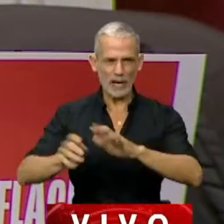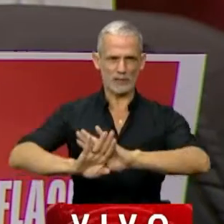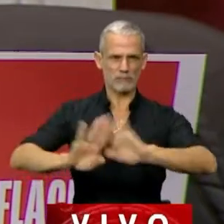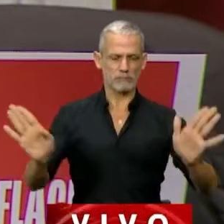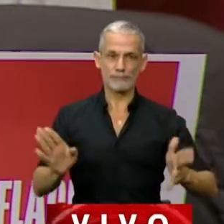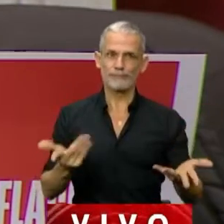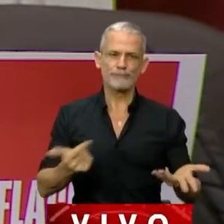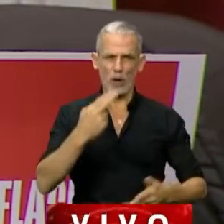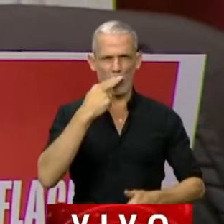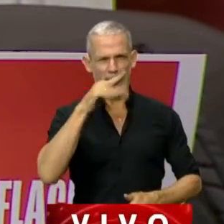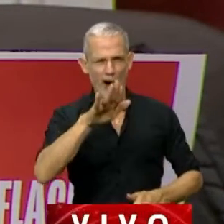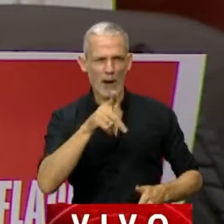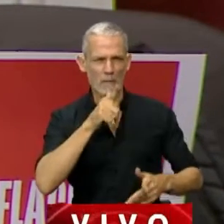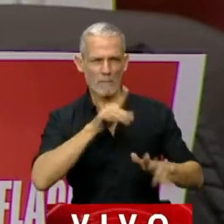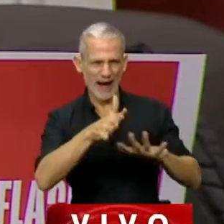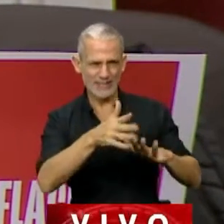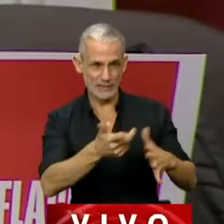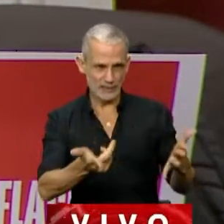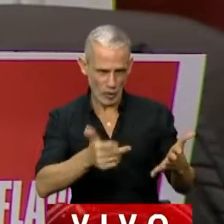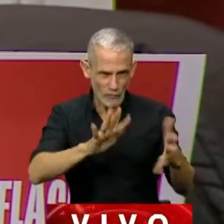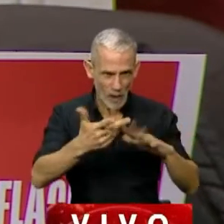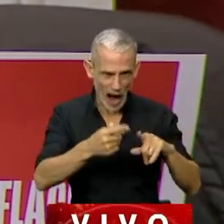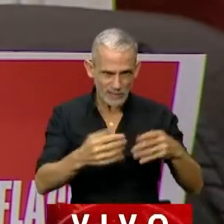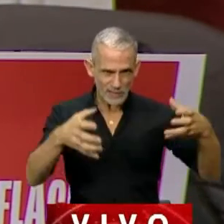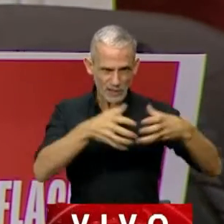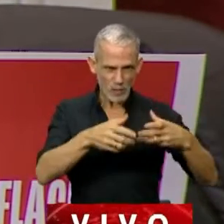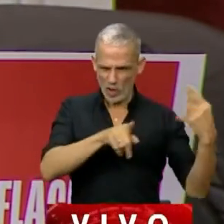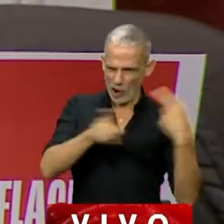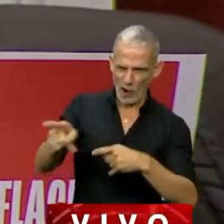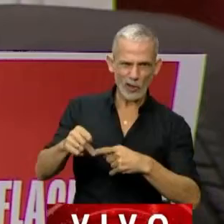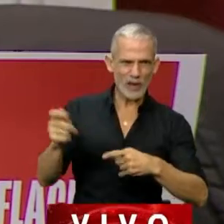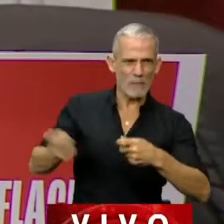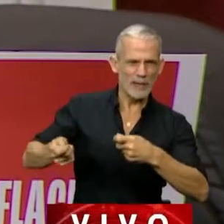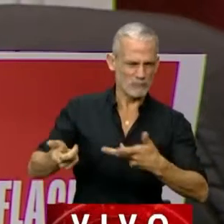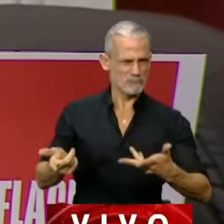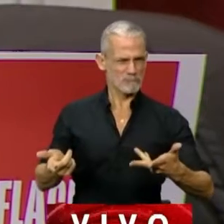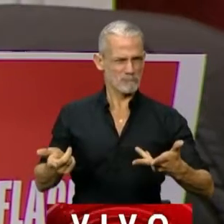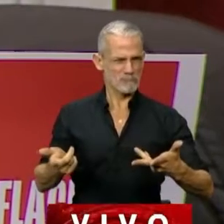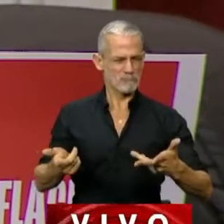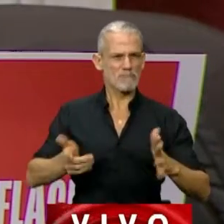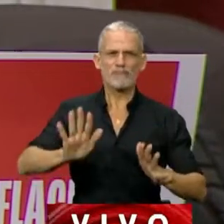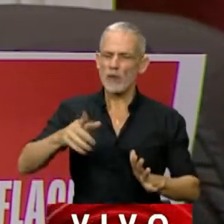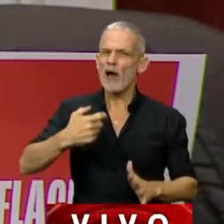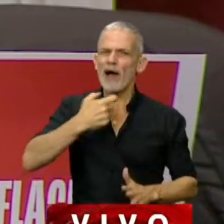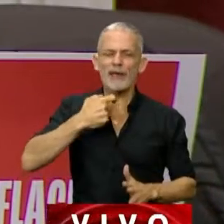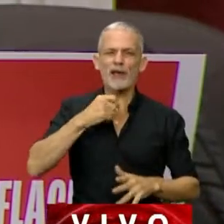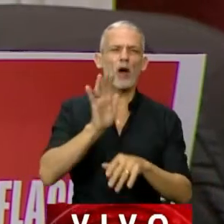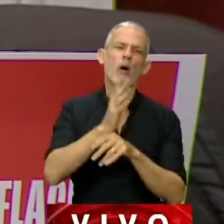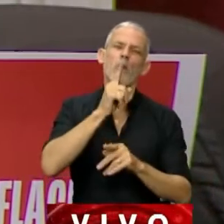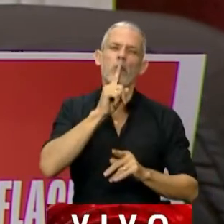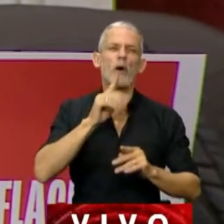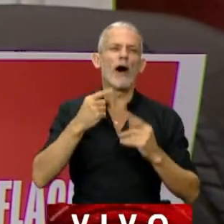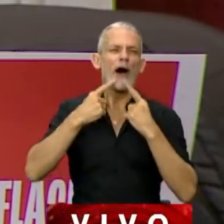su criterio fascistoide, sino que además revela también que pretenden acallar